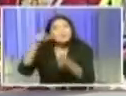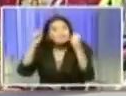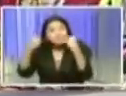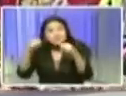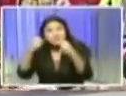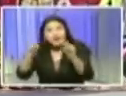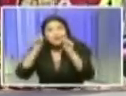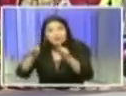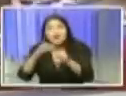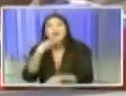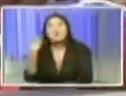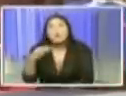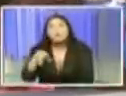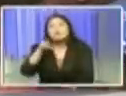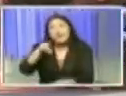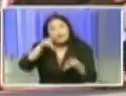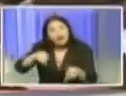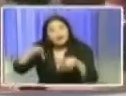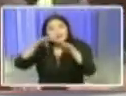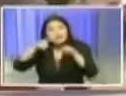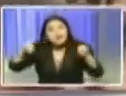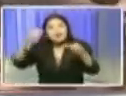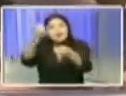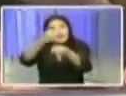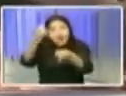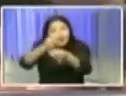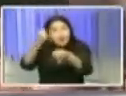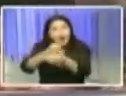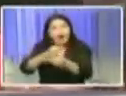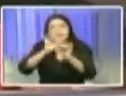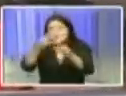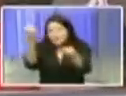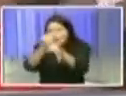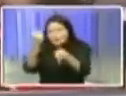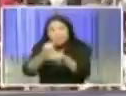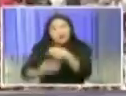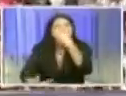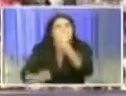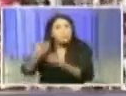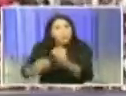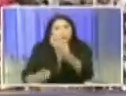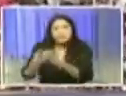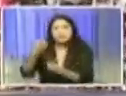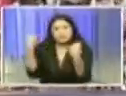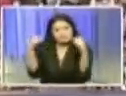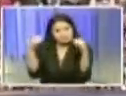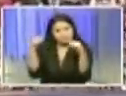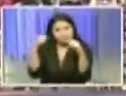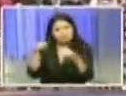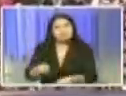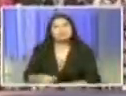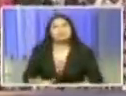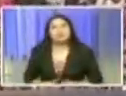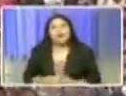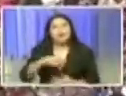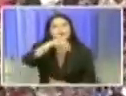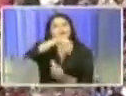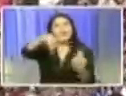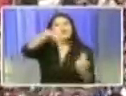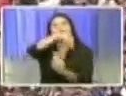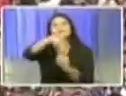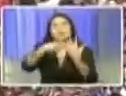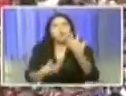en la tierra, en el trabajo, desde el trabajo, produciendo. Una